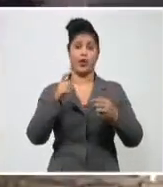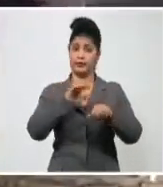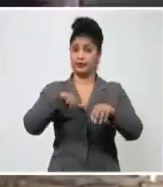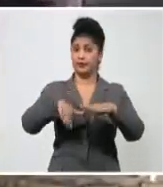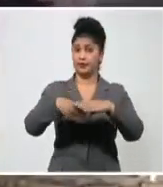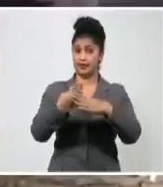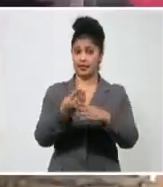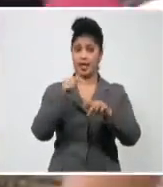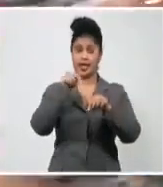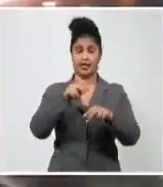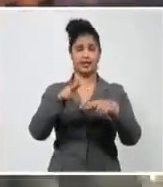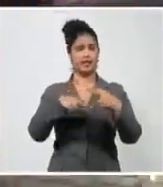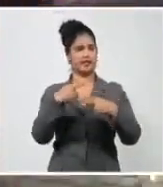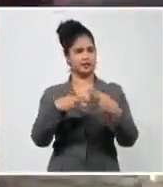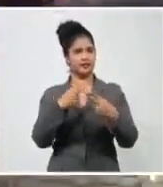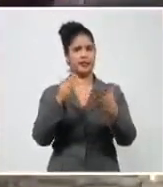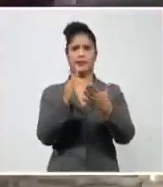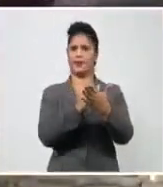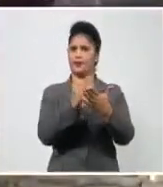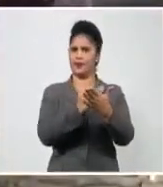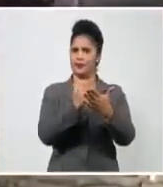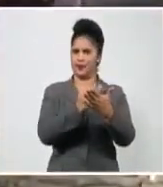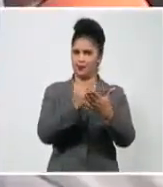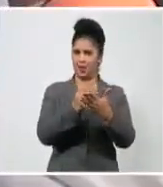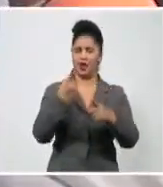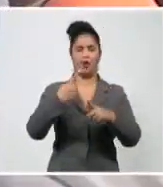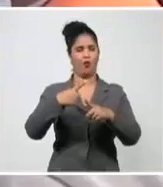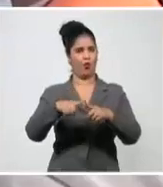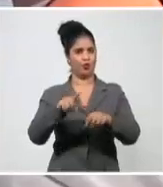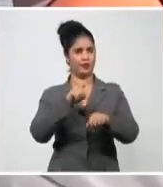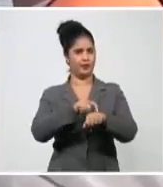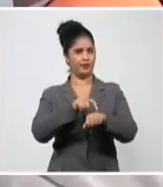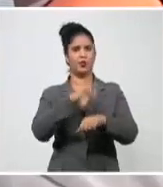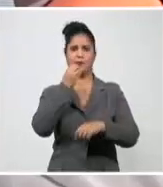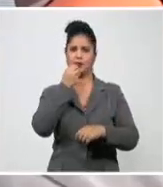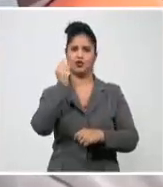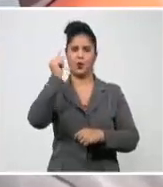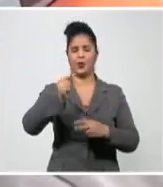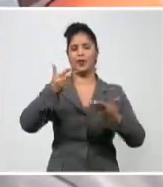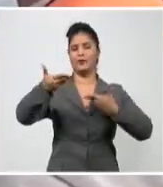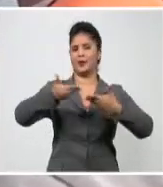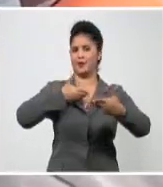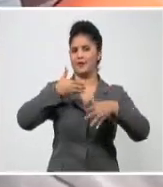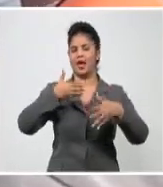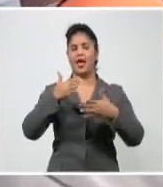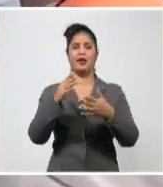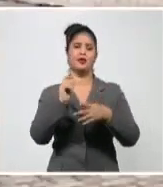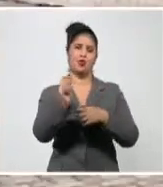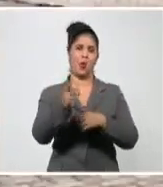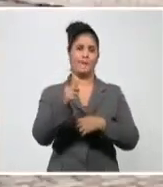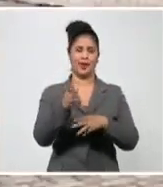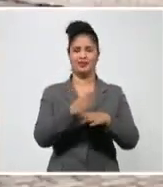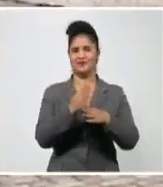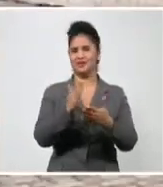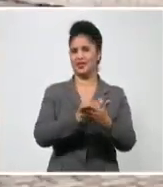de promoción del libro y la literatura que contribuyan al disfrute de la familia cubana cuando las condiciones lo permitan.